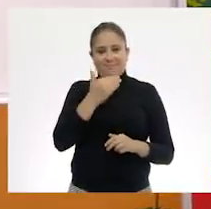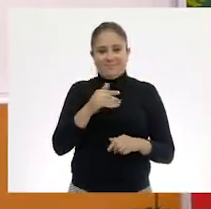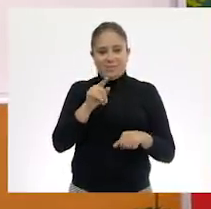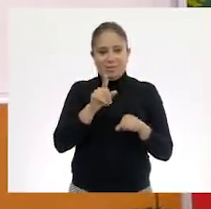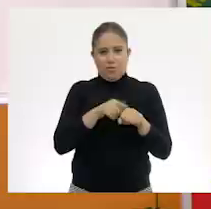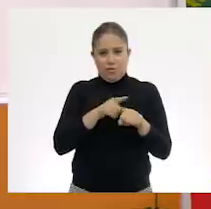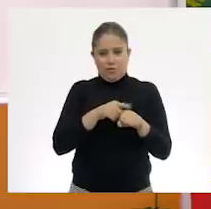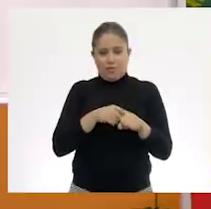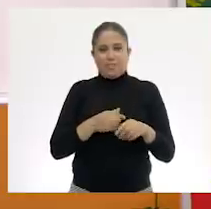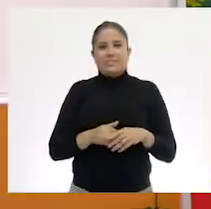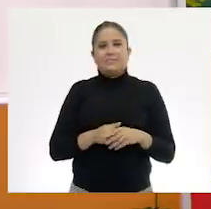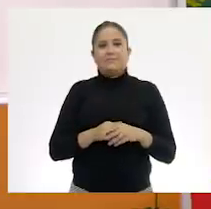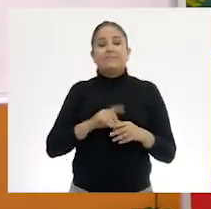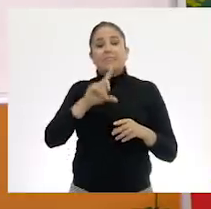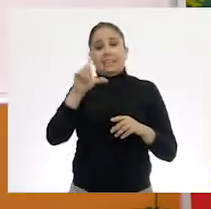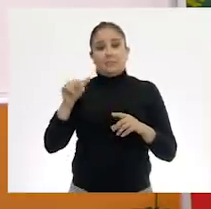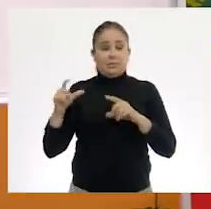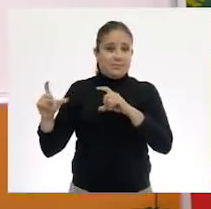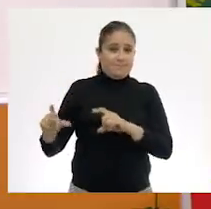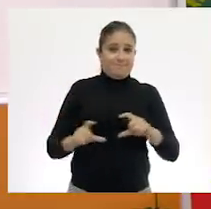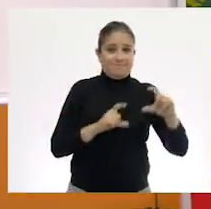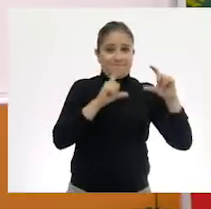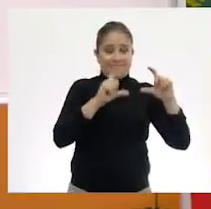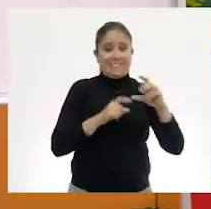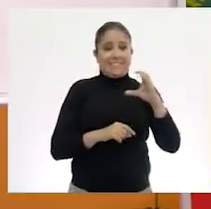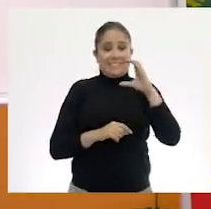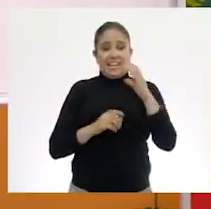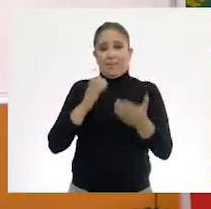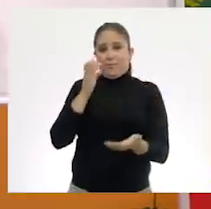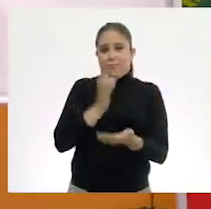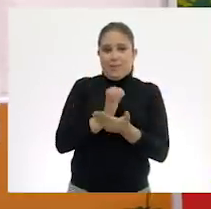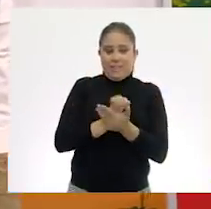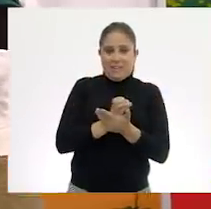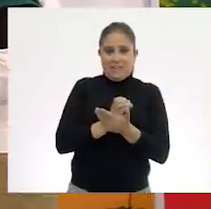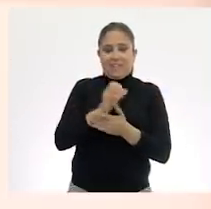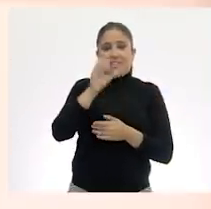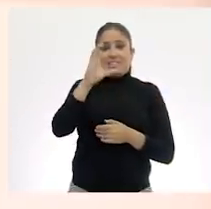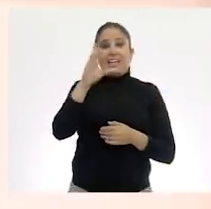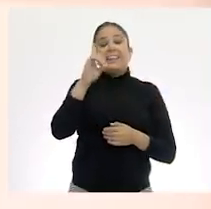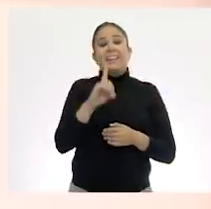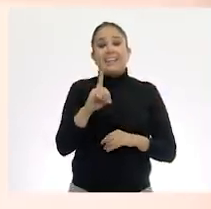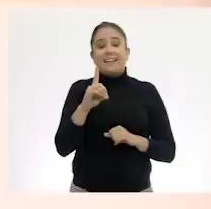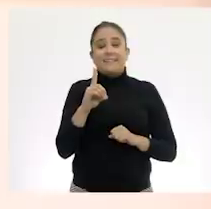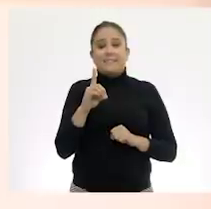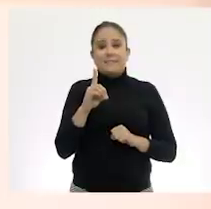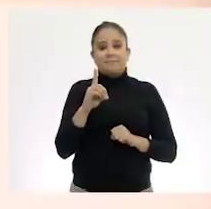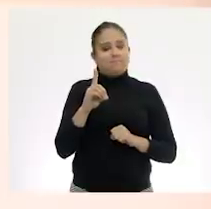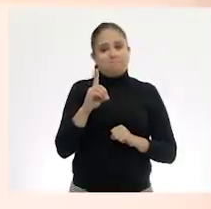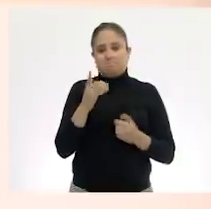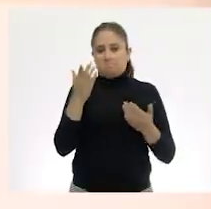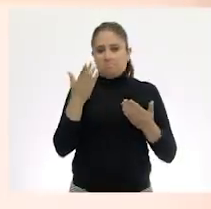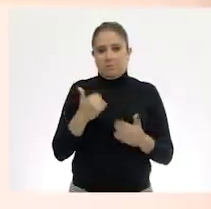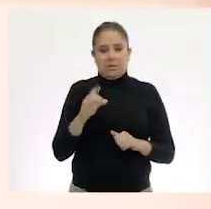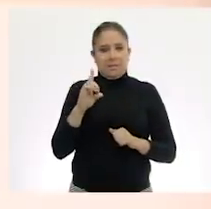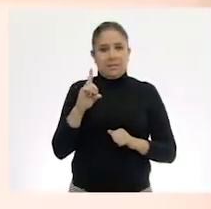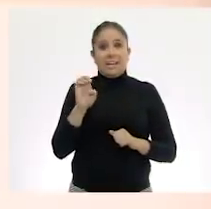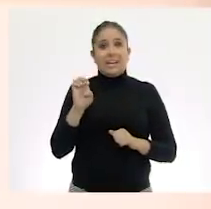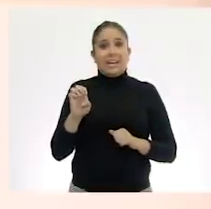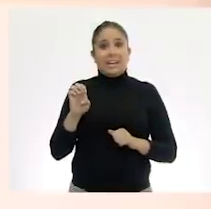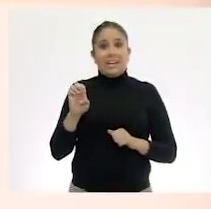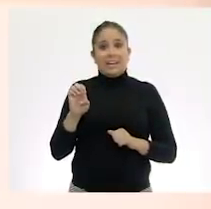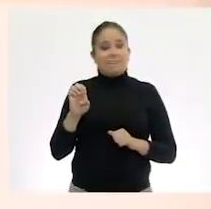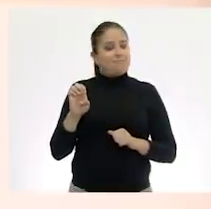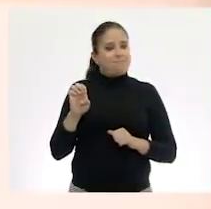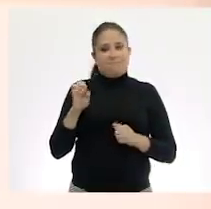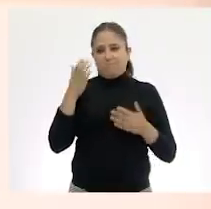colores y luego... Después de la C. Cuaderno. A, B, C, D. D. No, no, no hay con D. E,